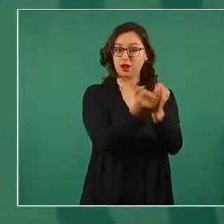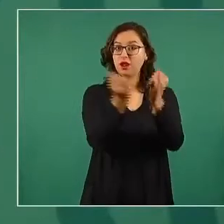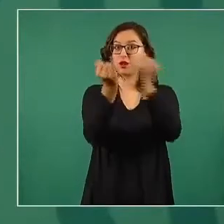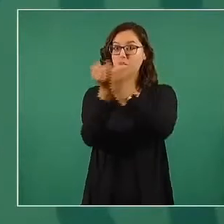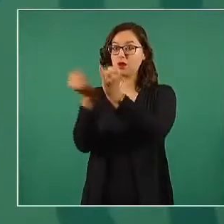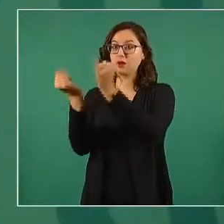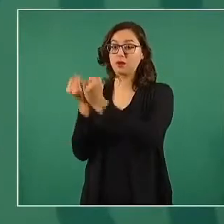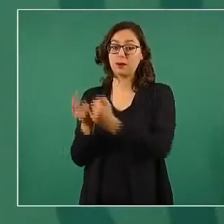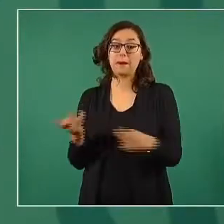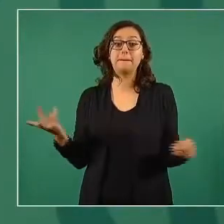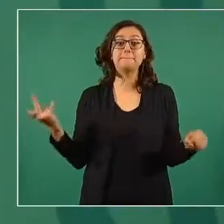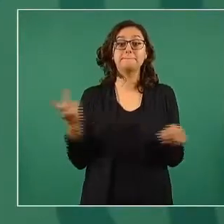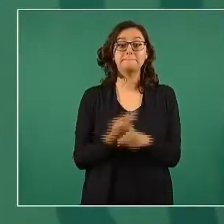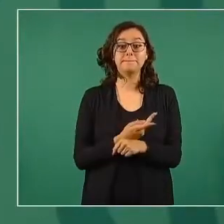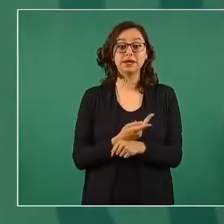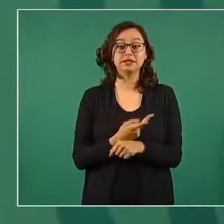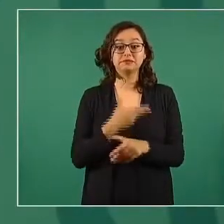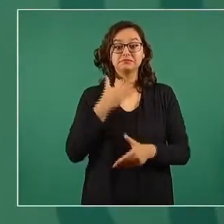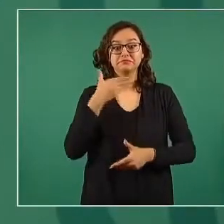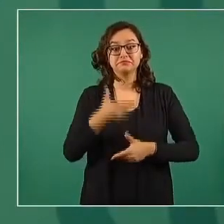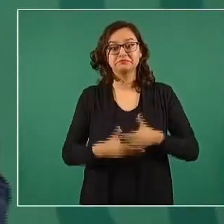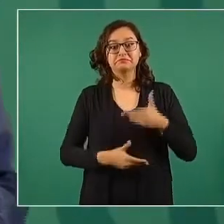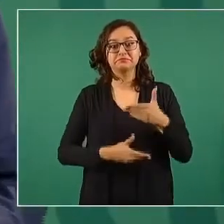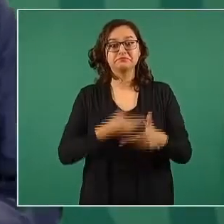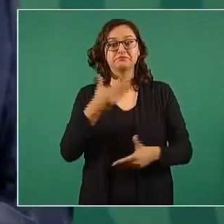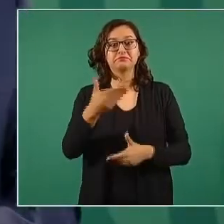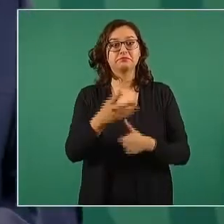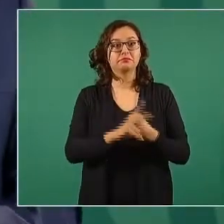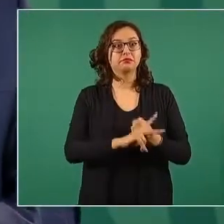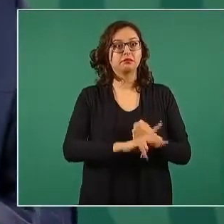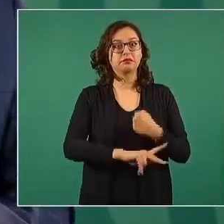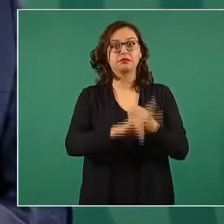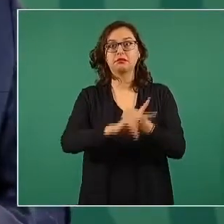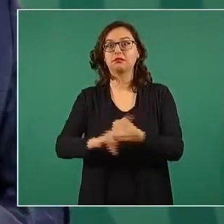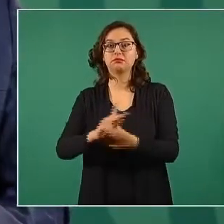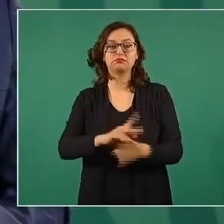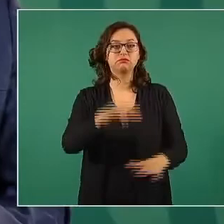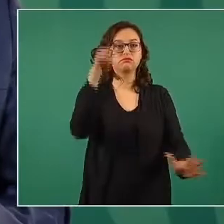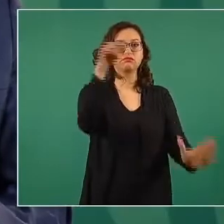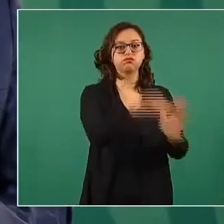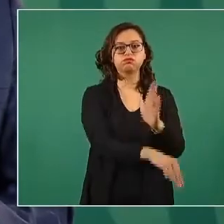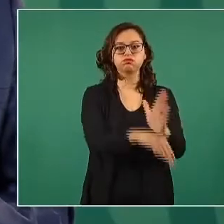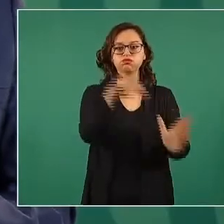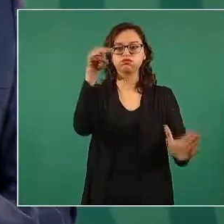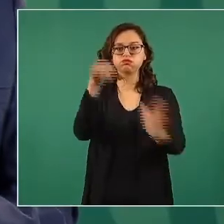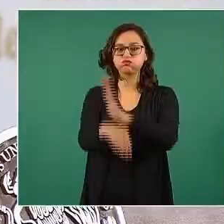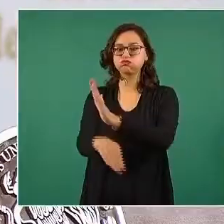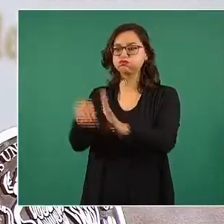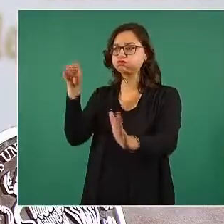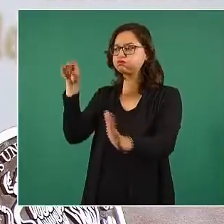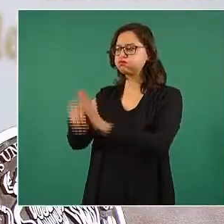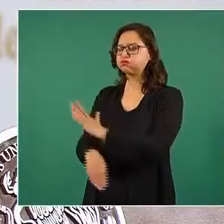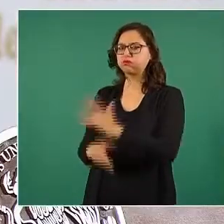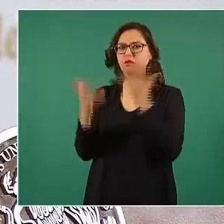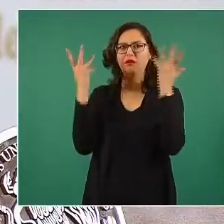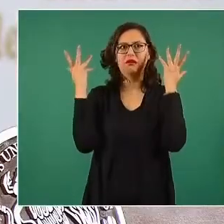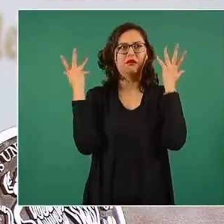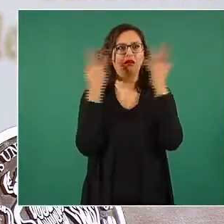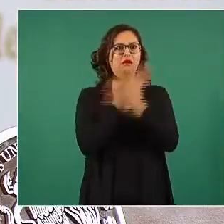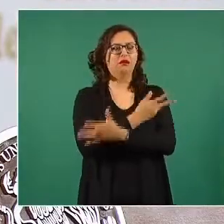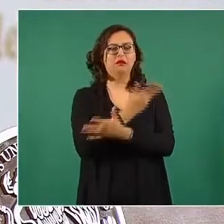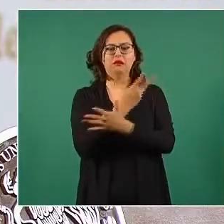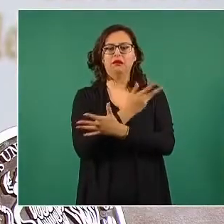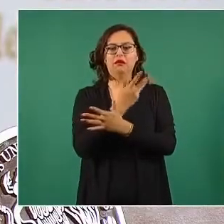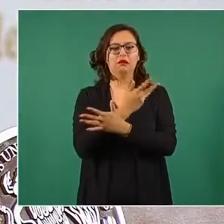llevaron a la ruina a los países. Fue un rotundo fracaso.